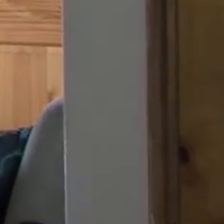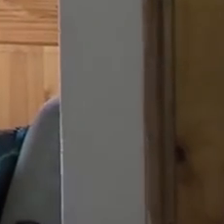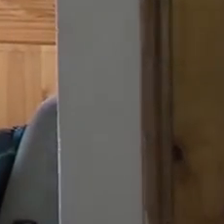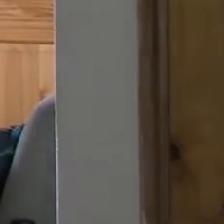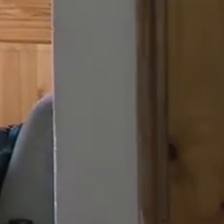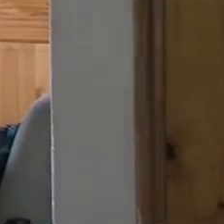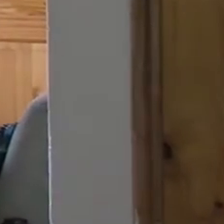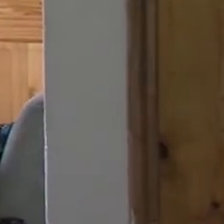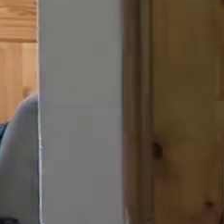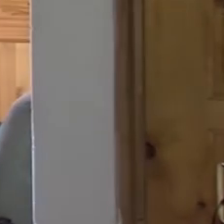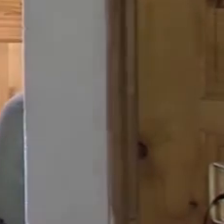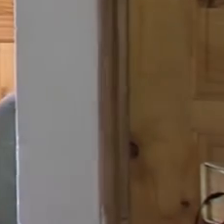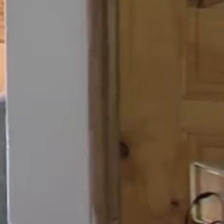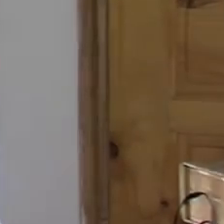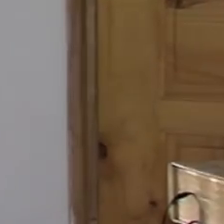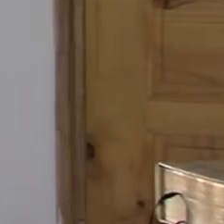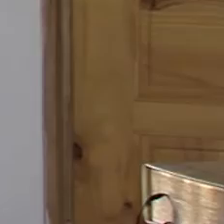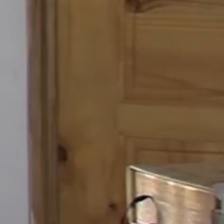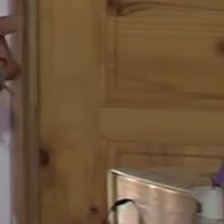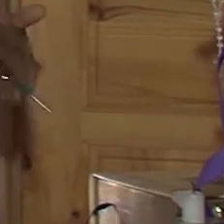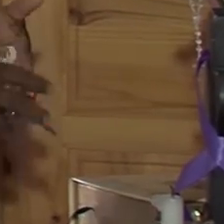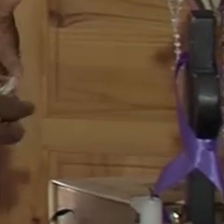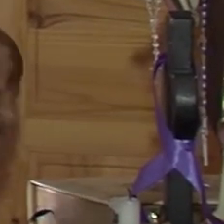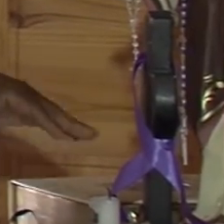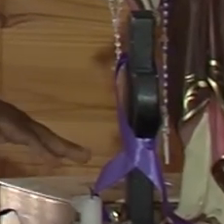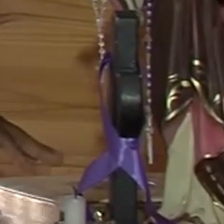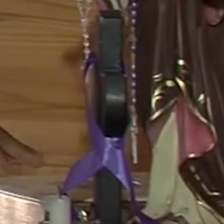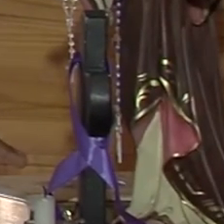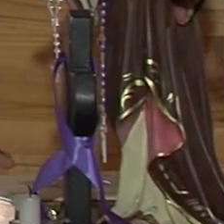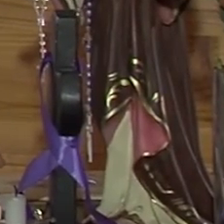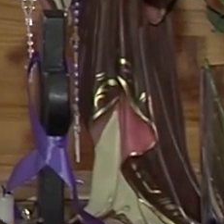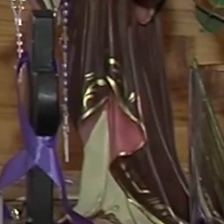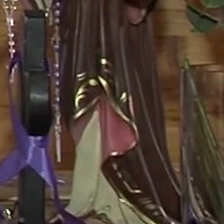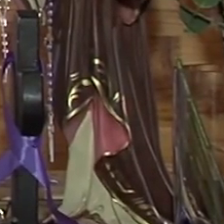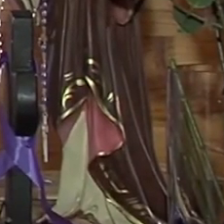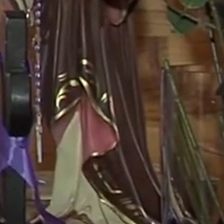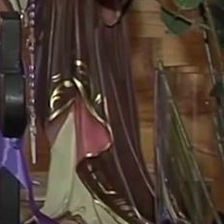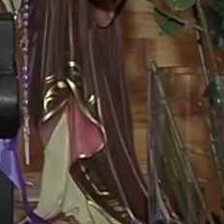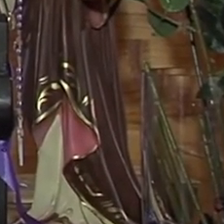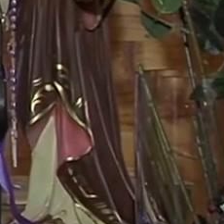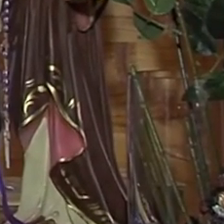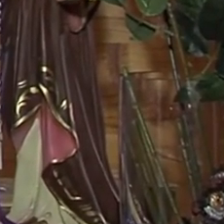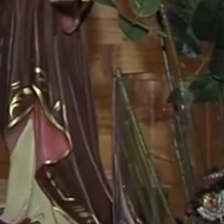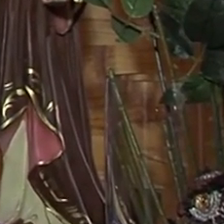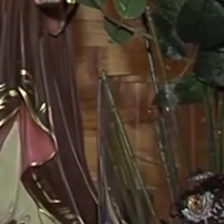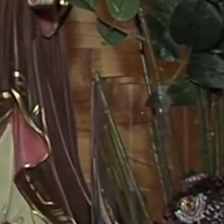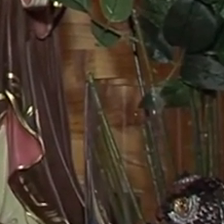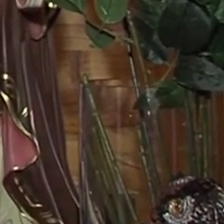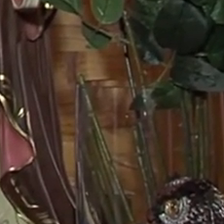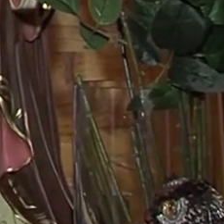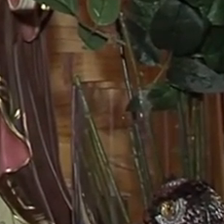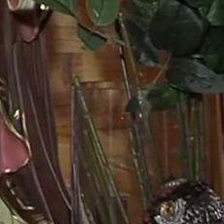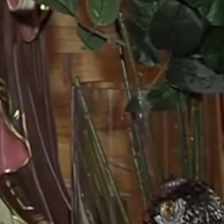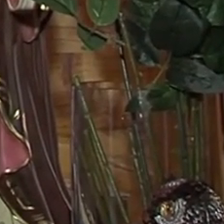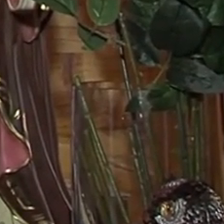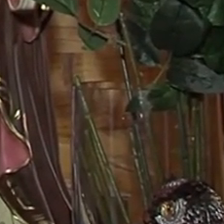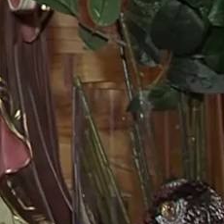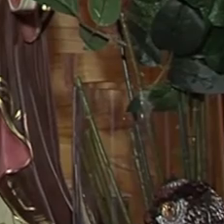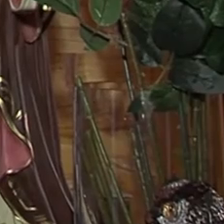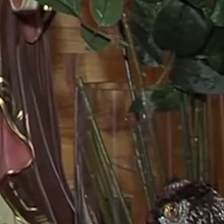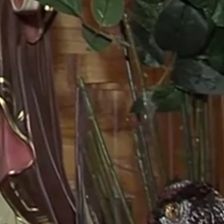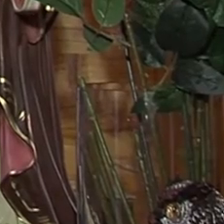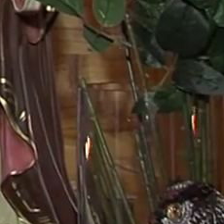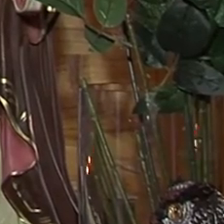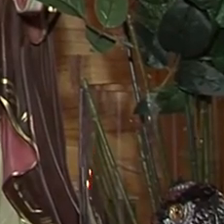comunal en 20 años de trabajar indirectamente con la con el apoyo de la fundación promotora